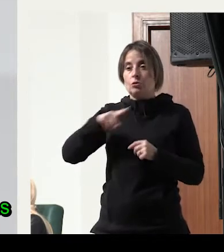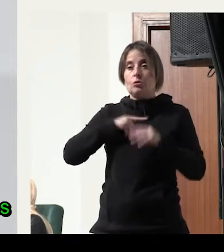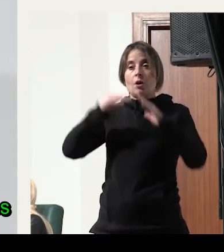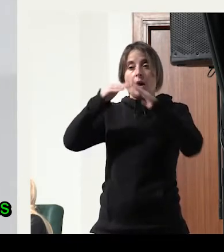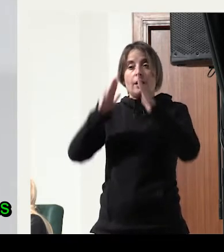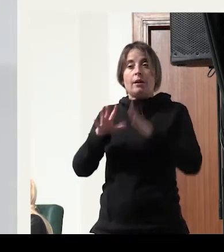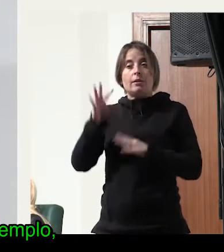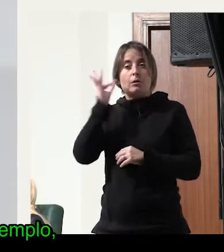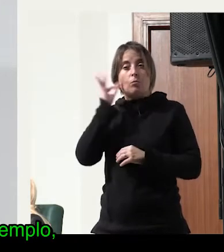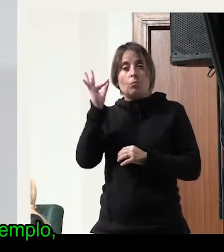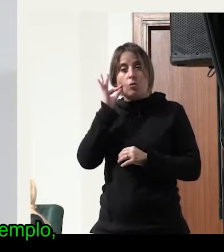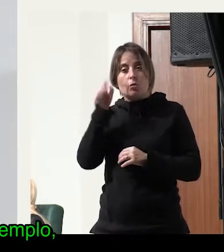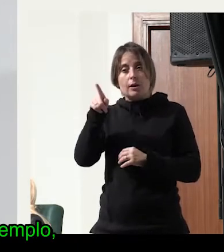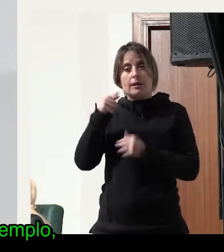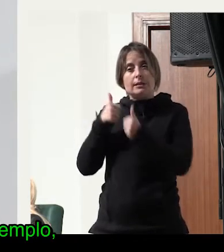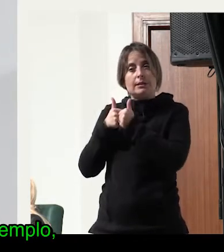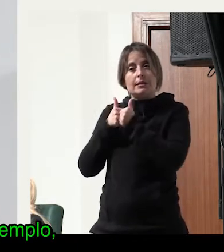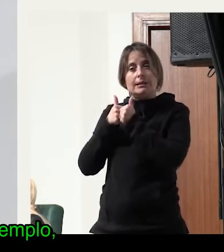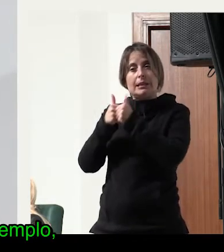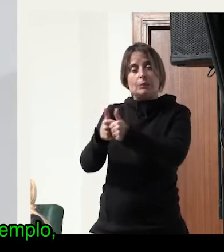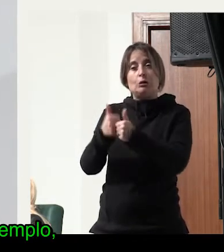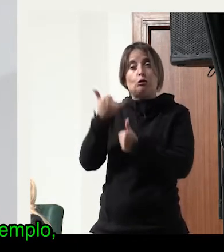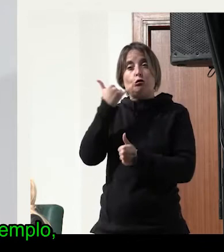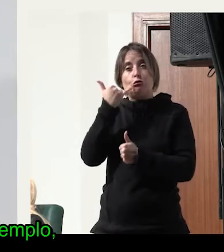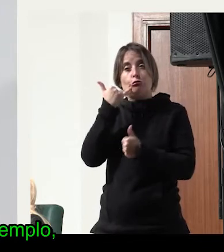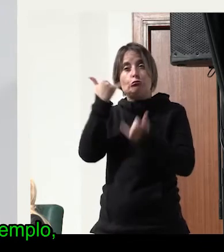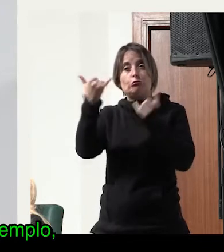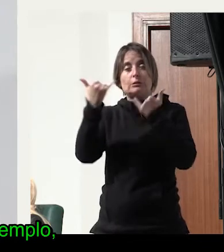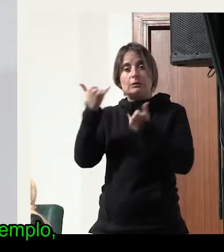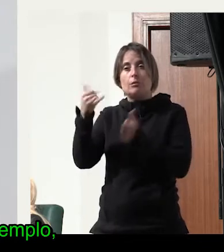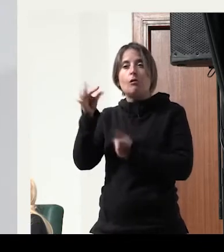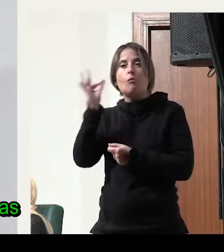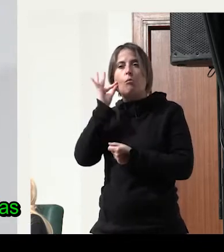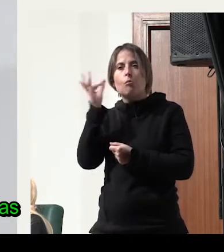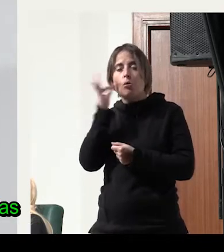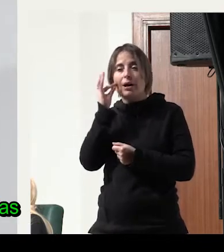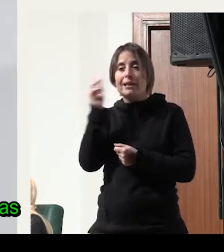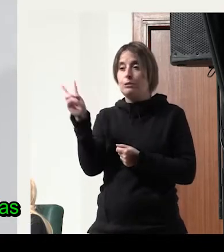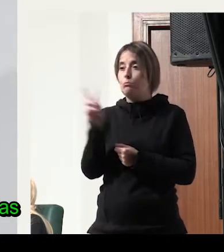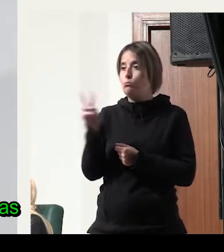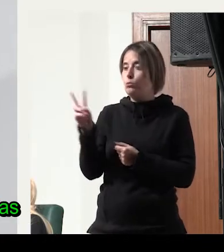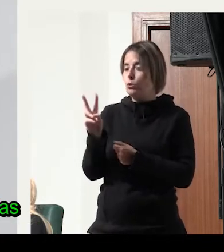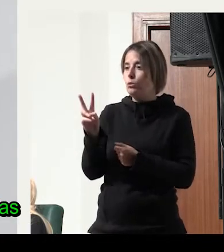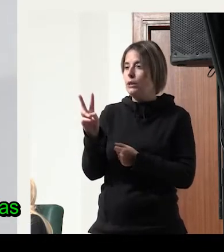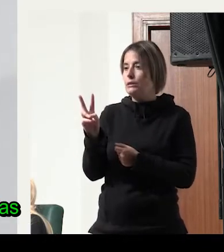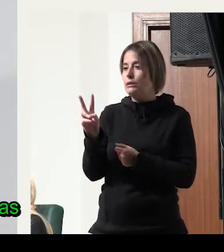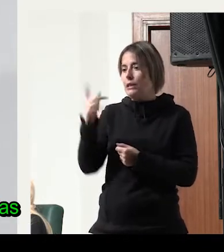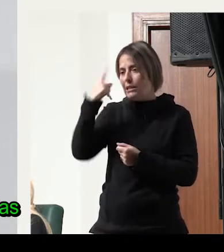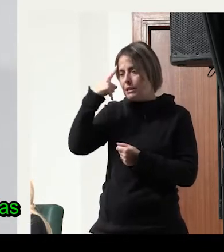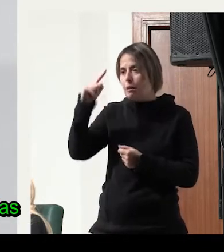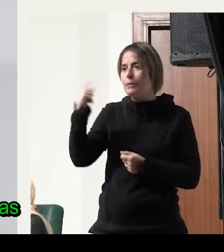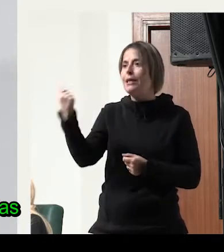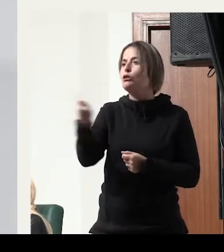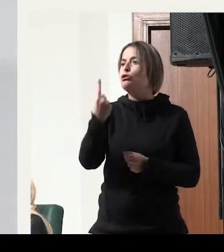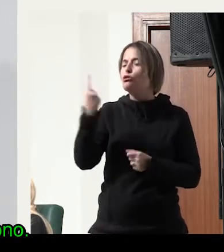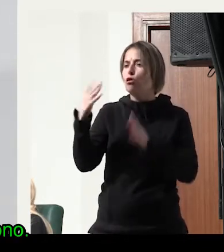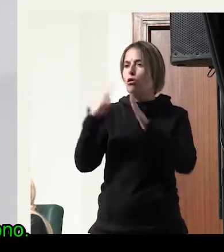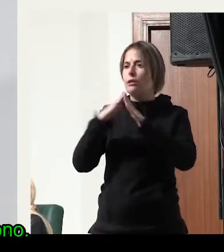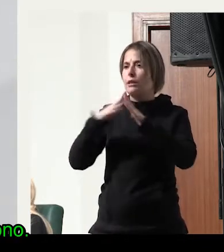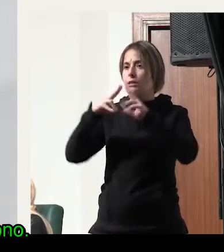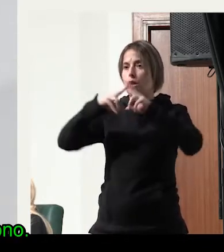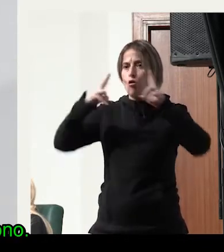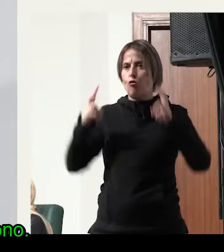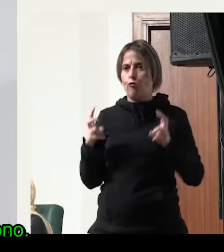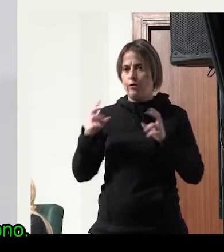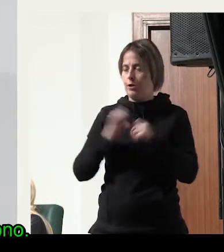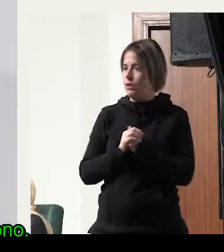hizo un seguimiento por teléfono y así de algunas mujeres viudas, por ejemplo, que se sabía que estaban solas en casa, confinadas, ¿no? Y que solo